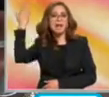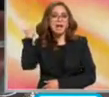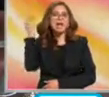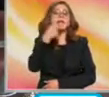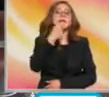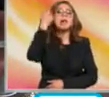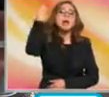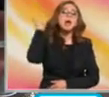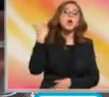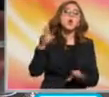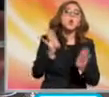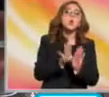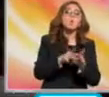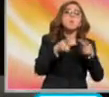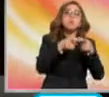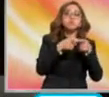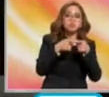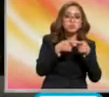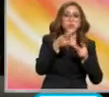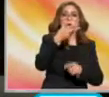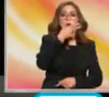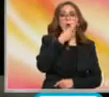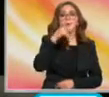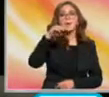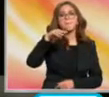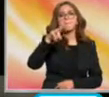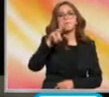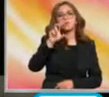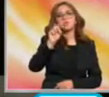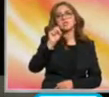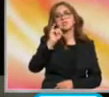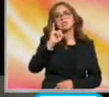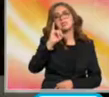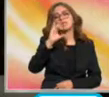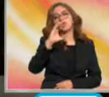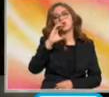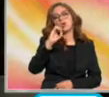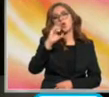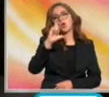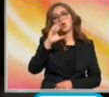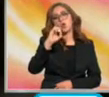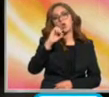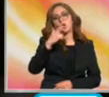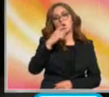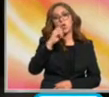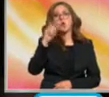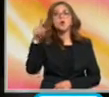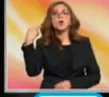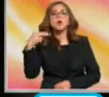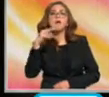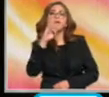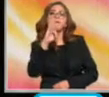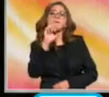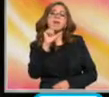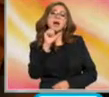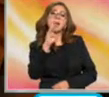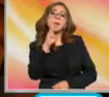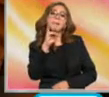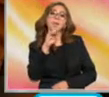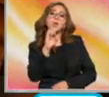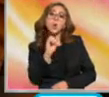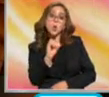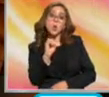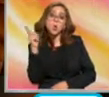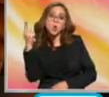en los años 2000, un musicólogo virtuoso del violín italiano, Fabio Biondi, revoluciona, digamos, la interpretación de